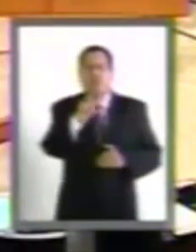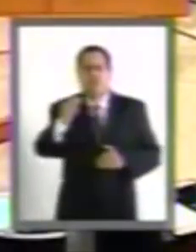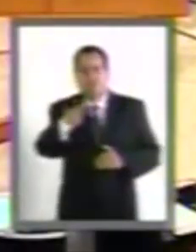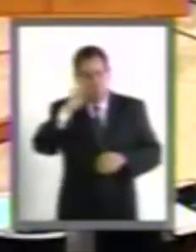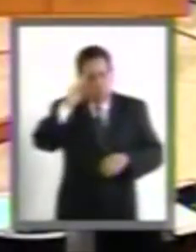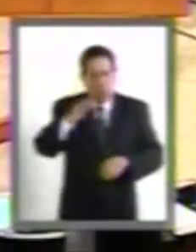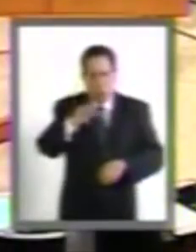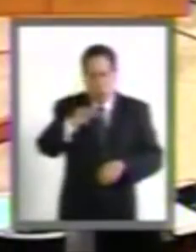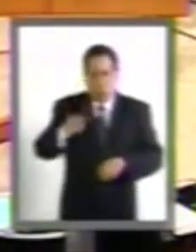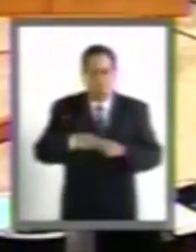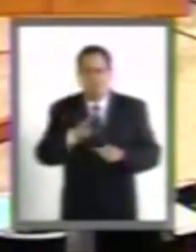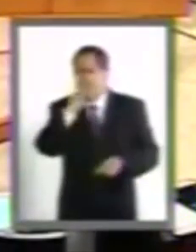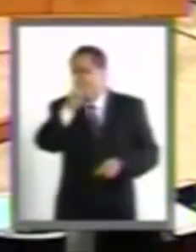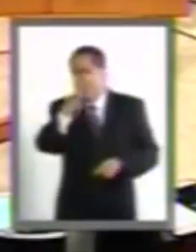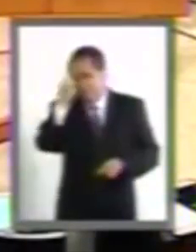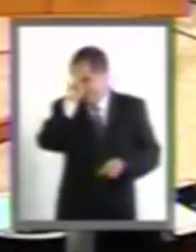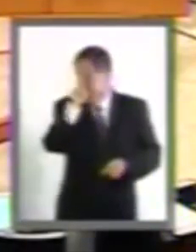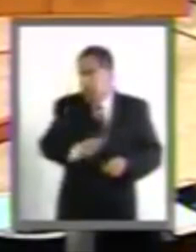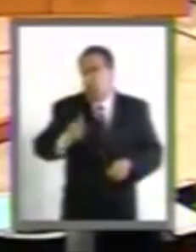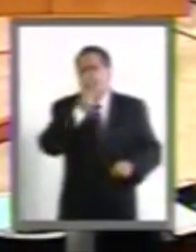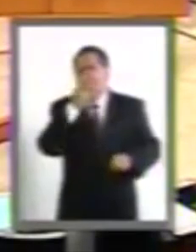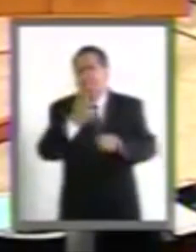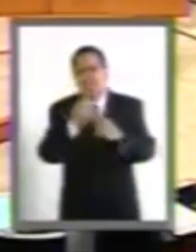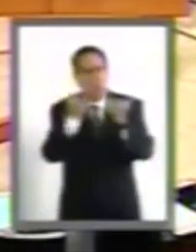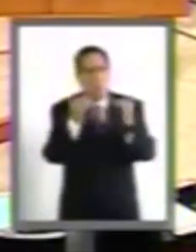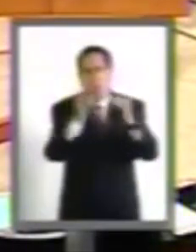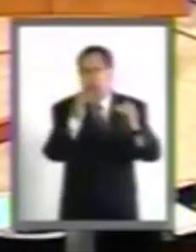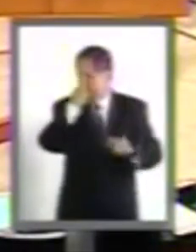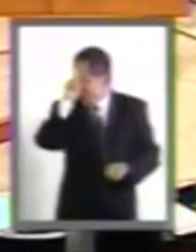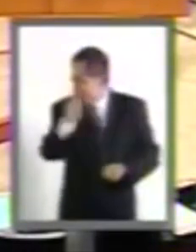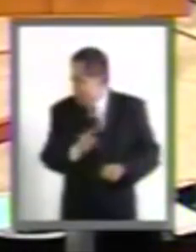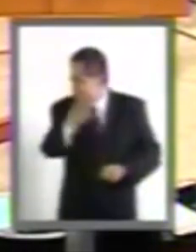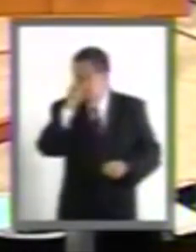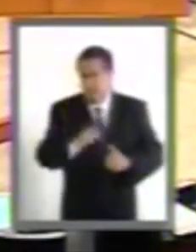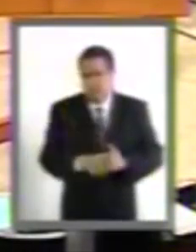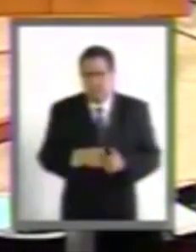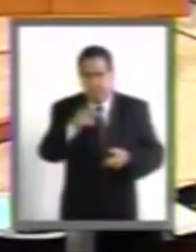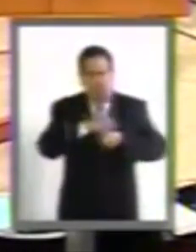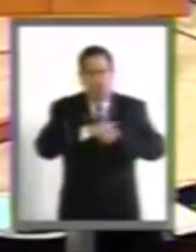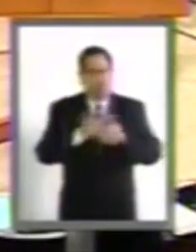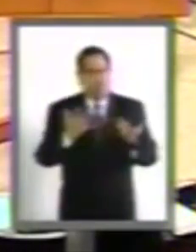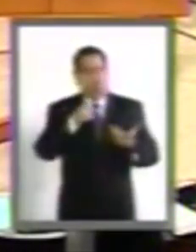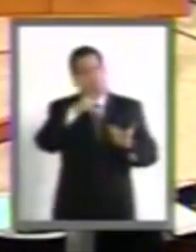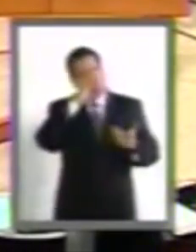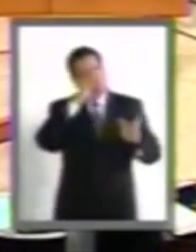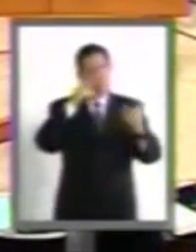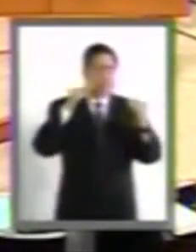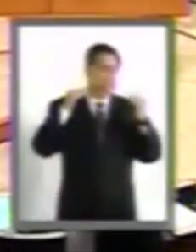Nuño, es el peor secretario de Educación que hemos tenido. Nos abruma su